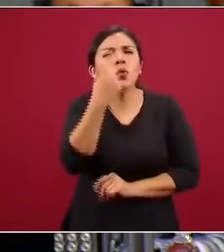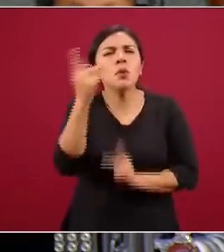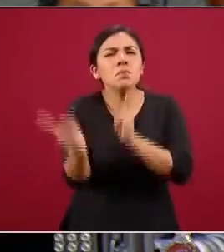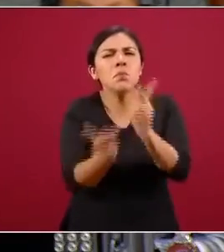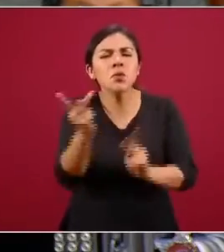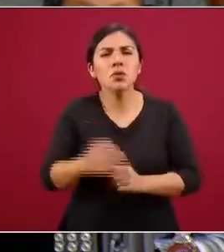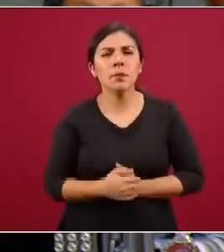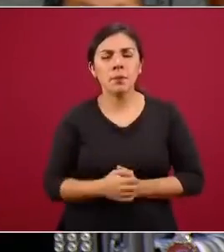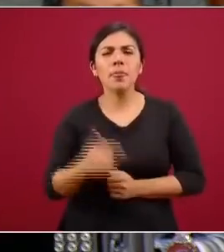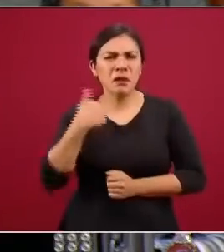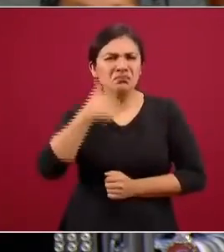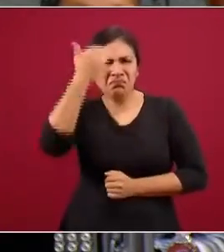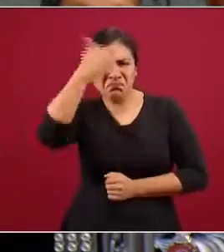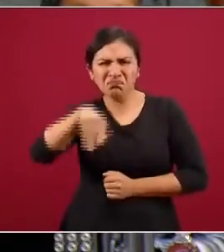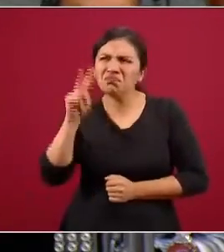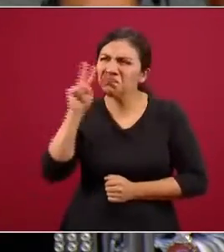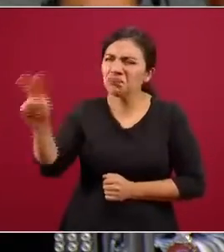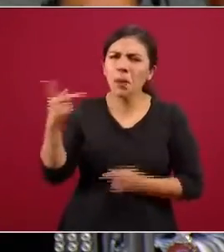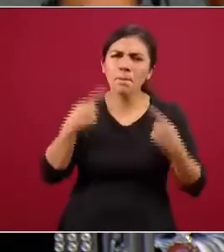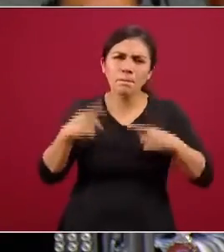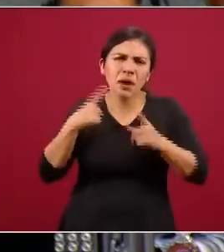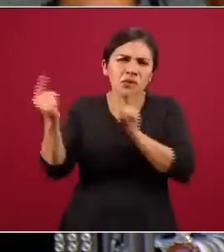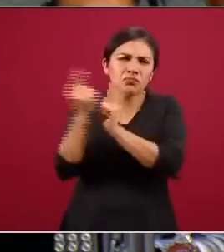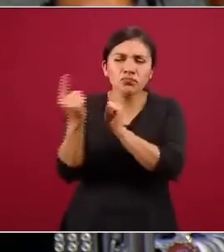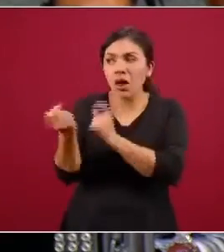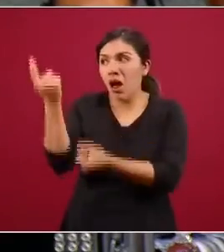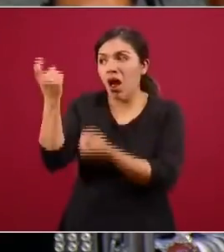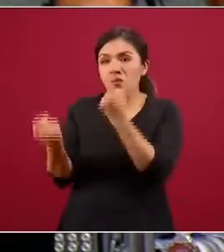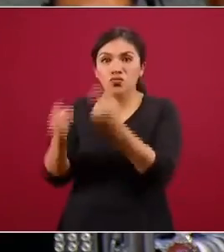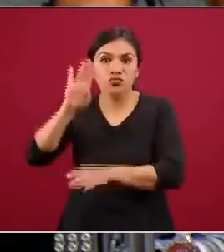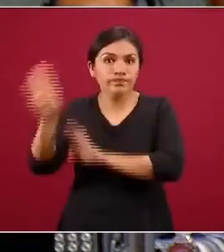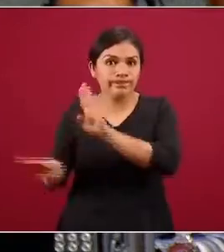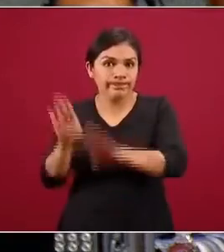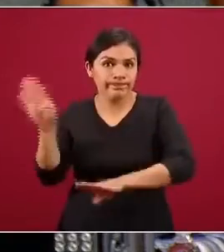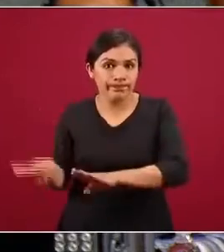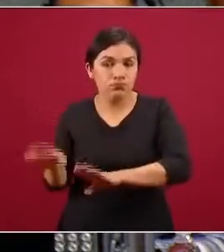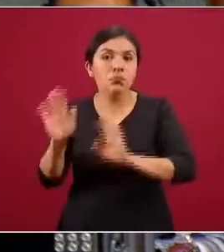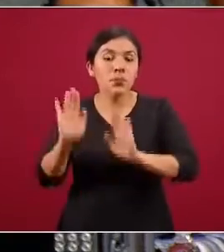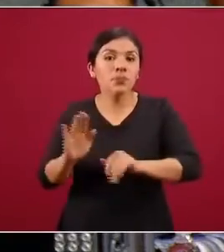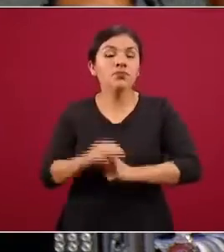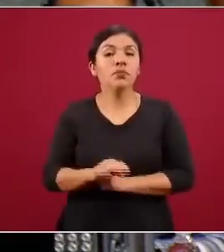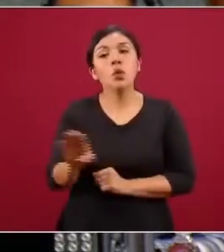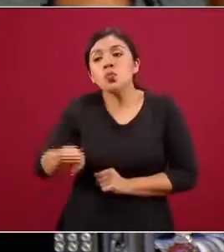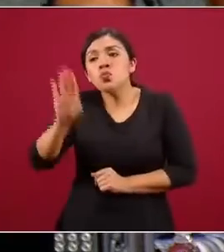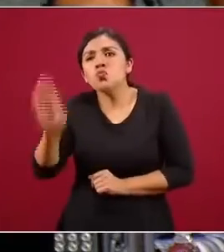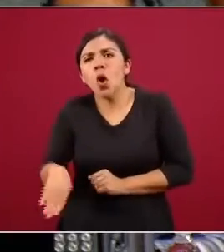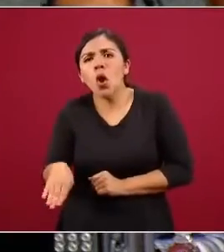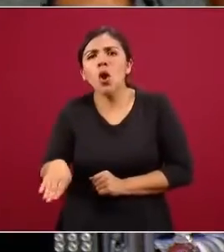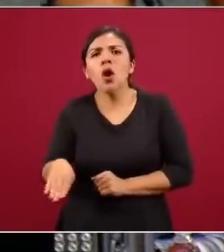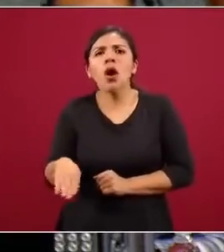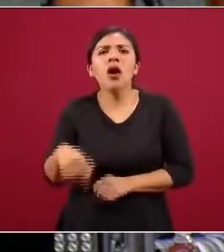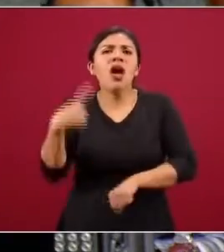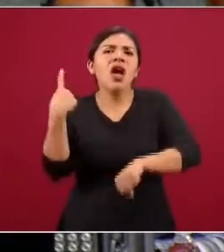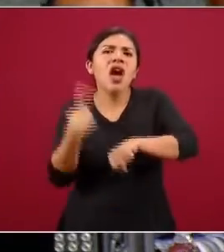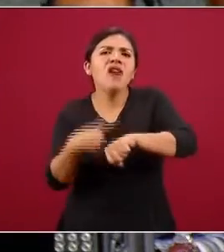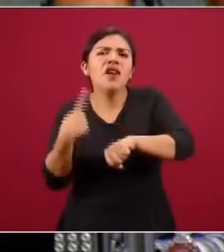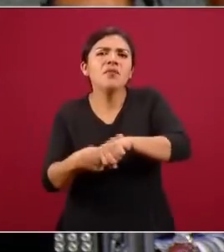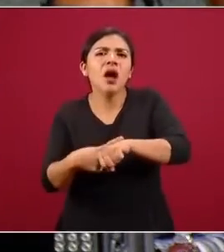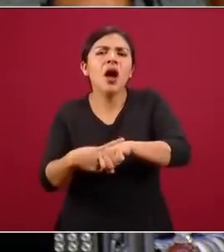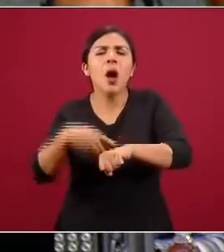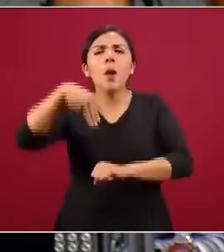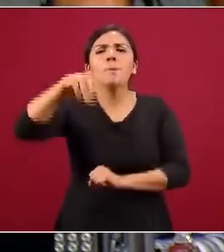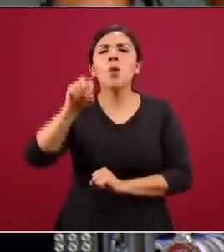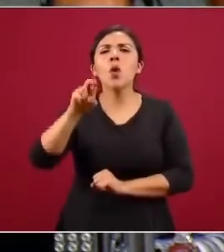pregunta. Tengo conocimiento de gente cercana que ha fallecido, que por ejemplo fallecieron de alguna de las enfermedades que les